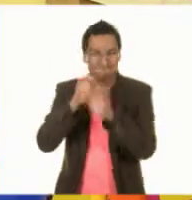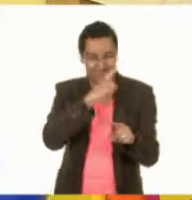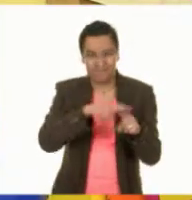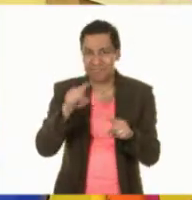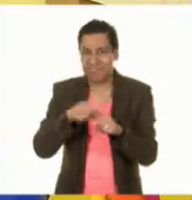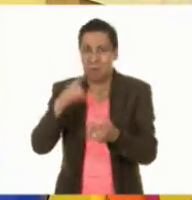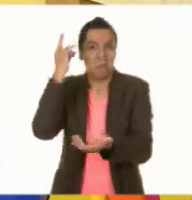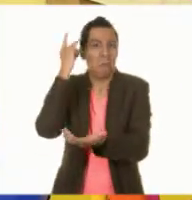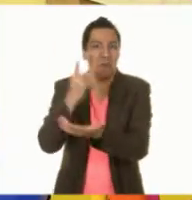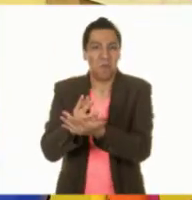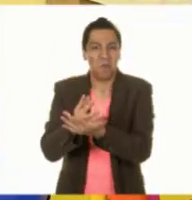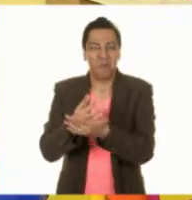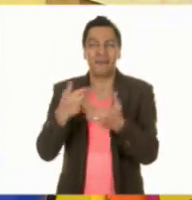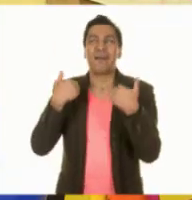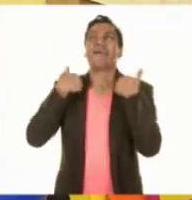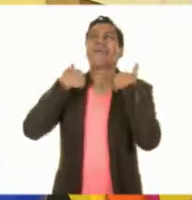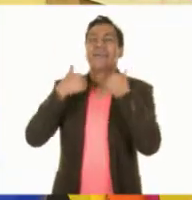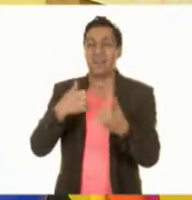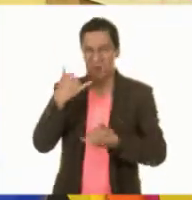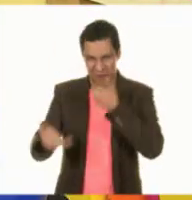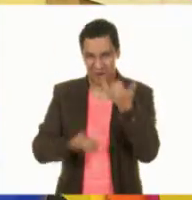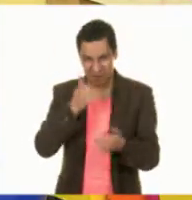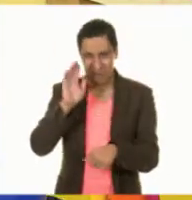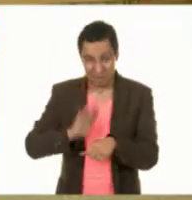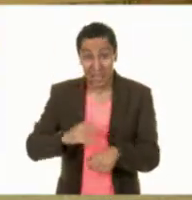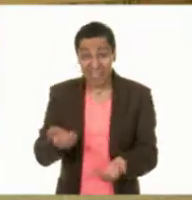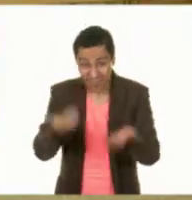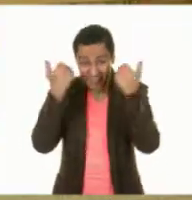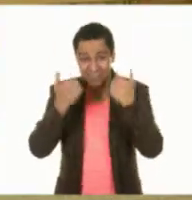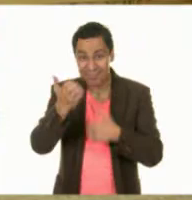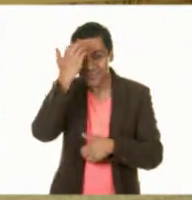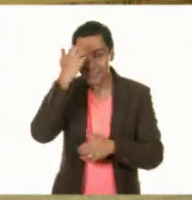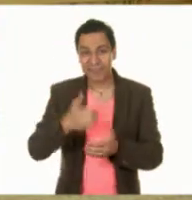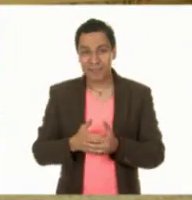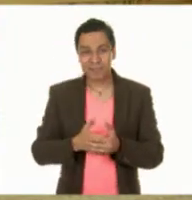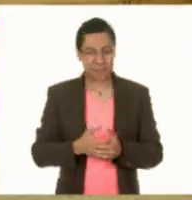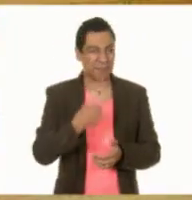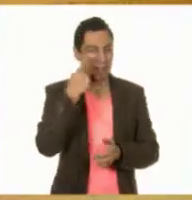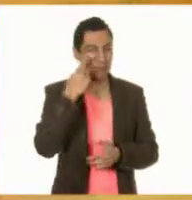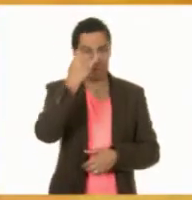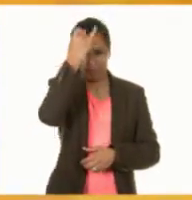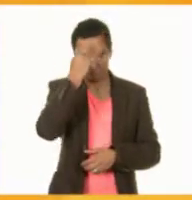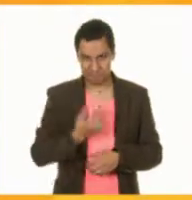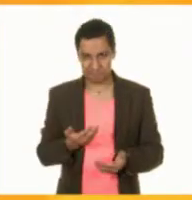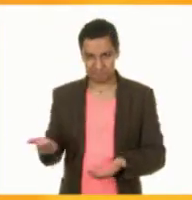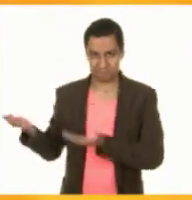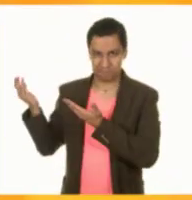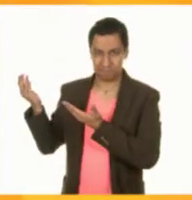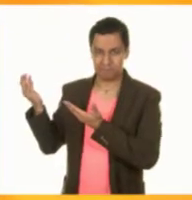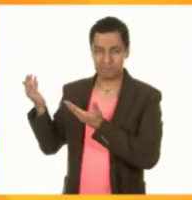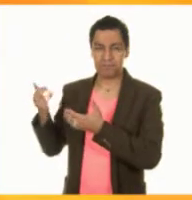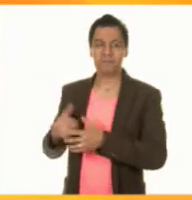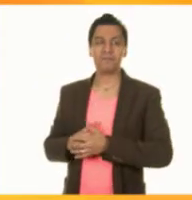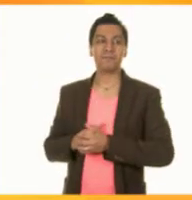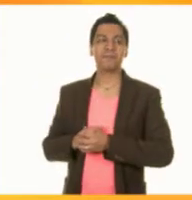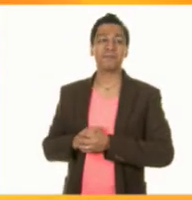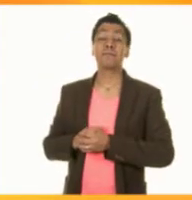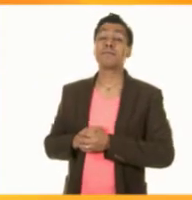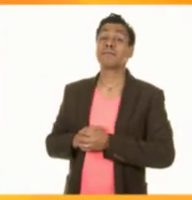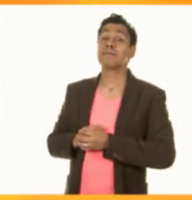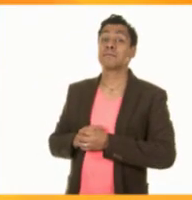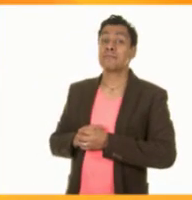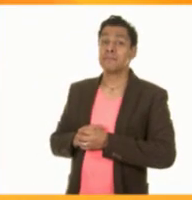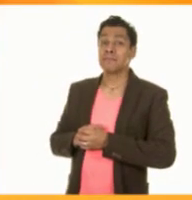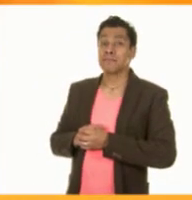Me agrada este juego. Hagamos una más. Claro. A ver qué piensas de esta. Ay,